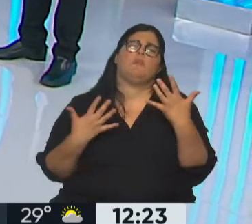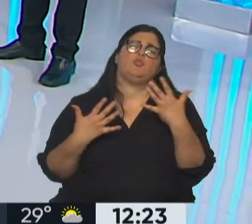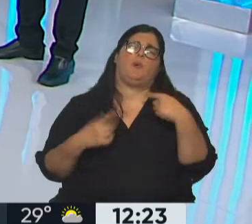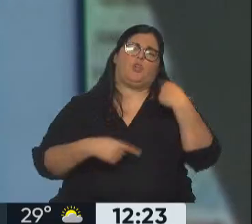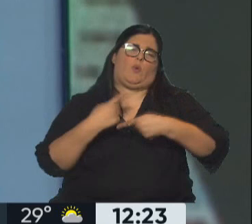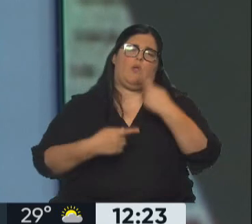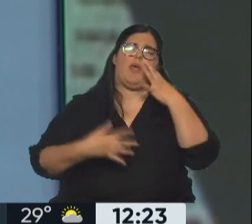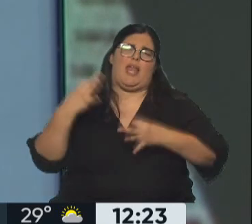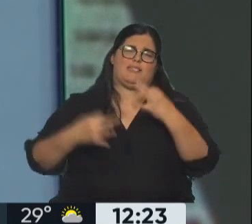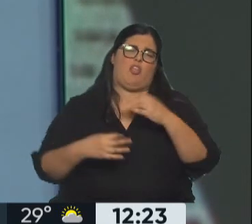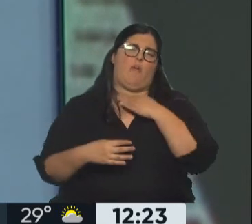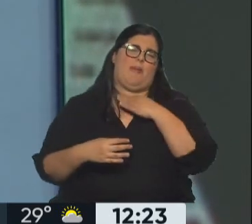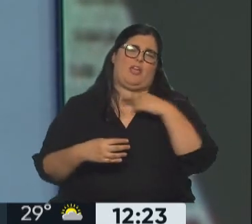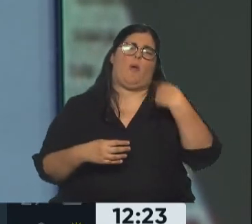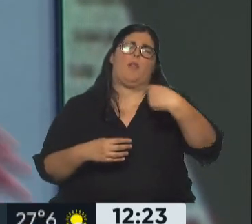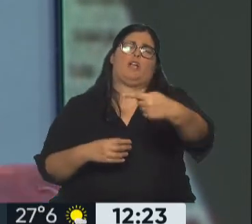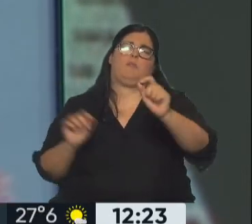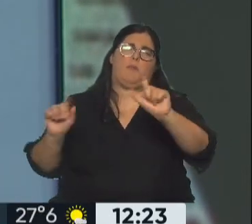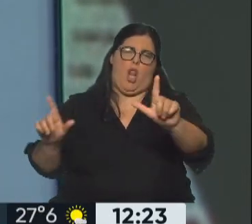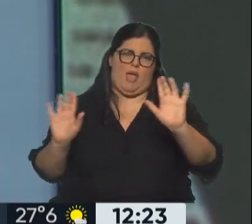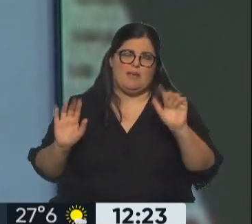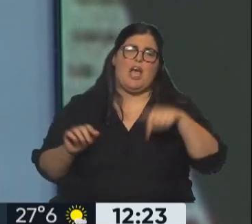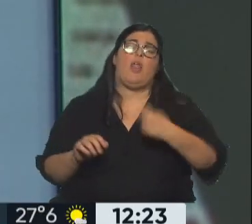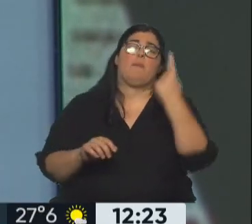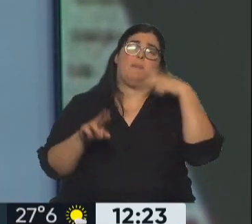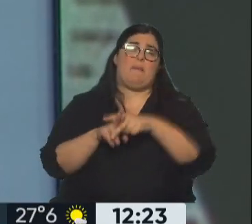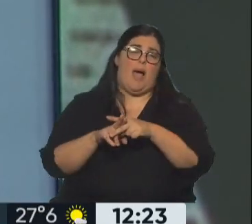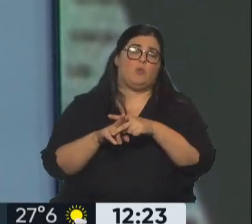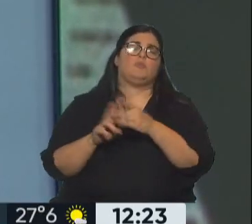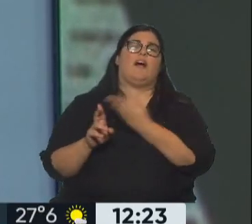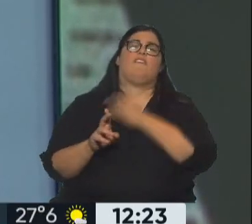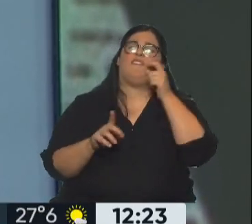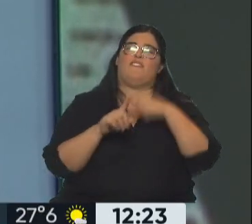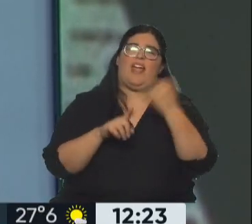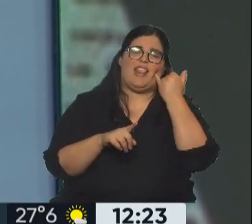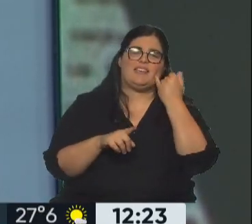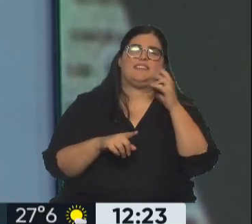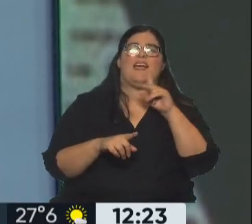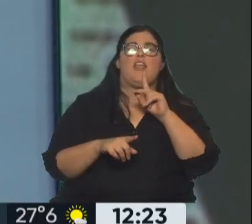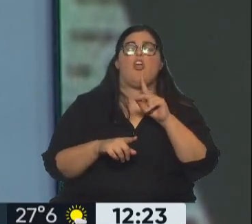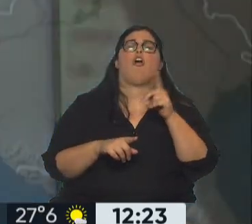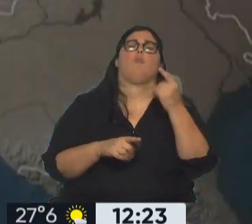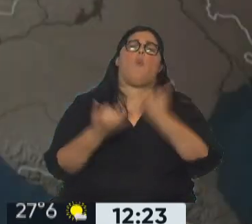analizando México en los próximos programas, pero ahora hacemos la primera pausa, Félix Taylor, y el adelanto de lo que viene. Vamos.